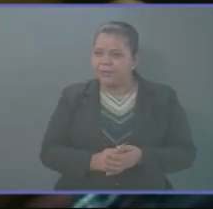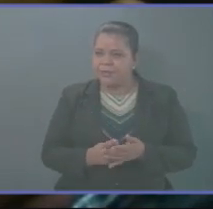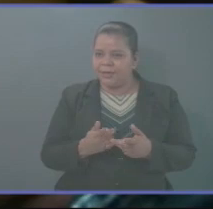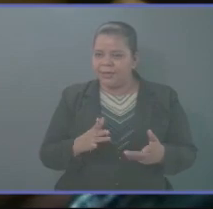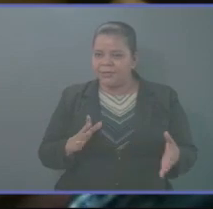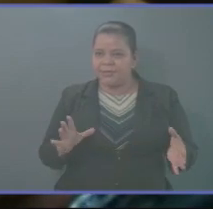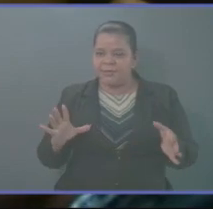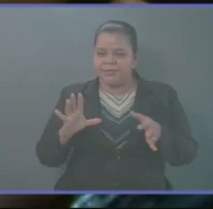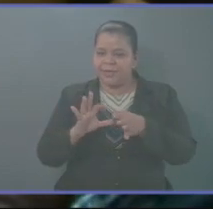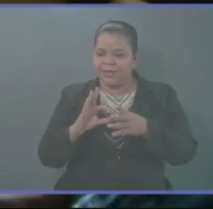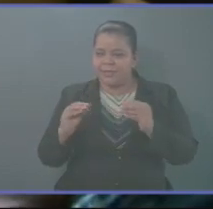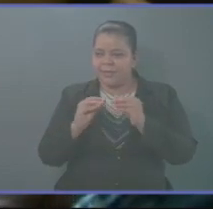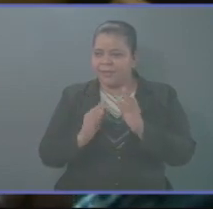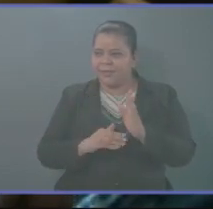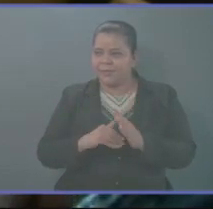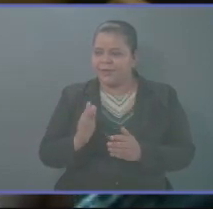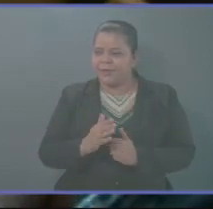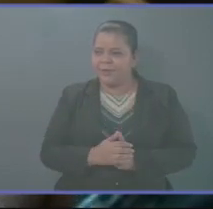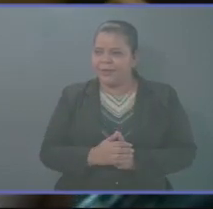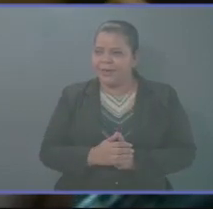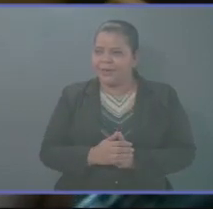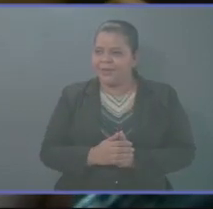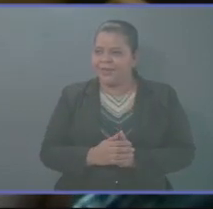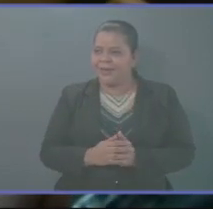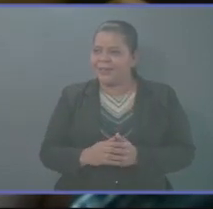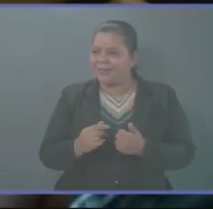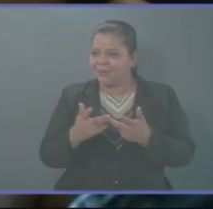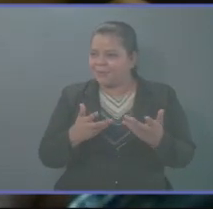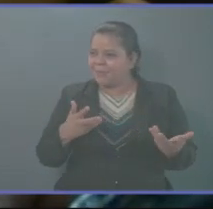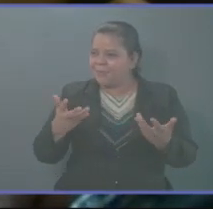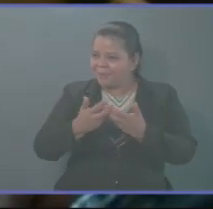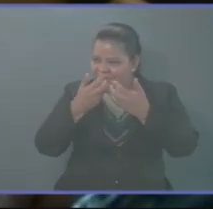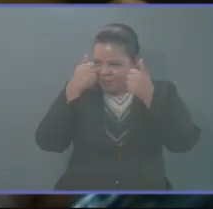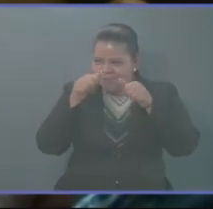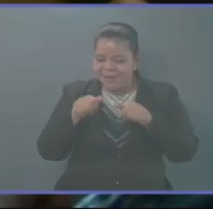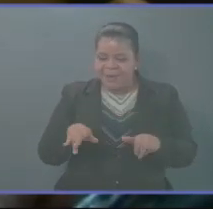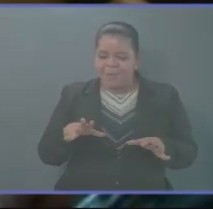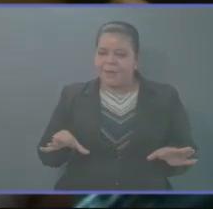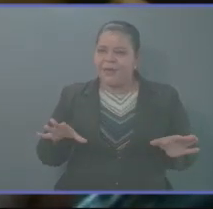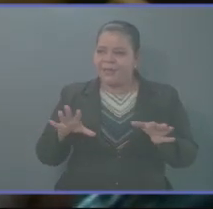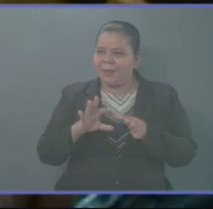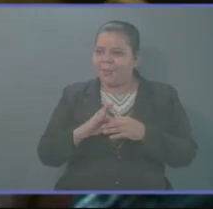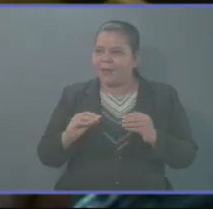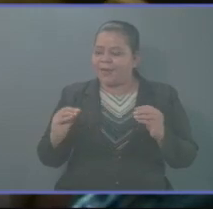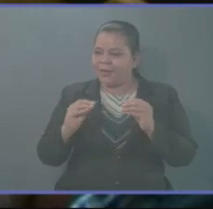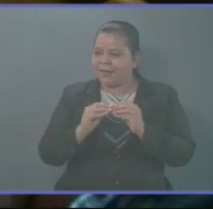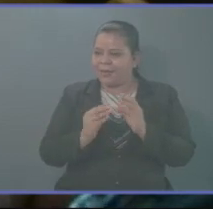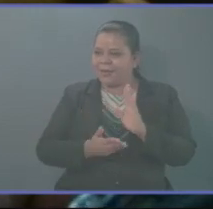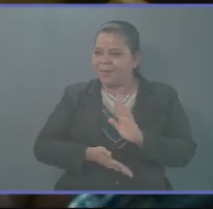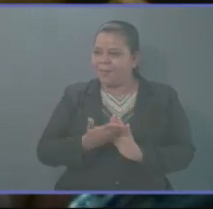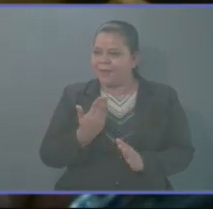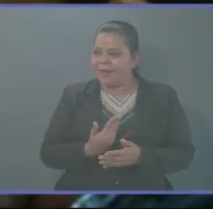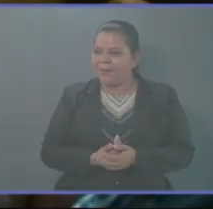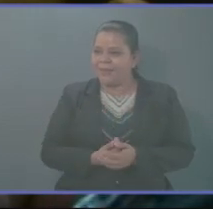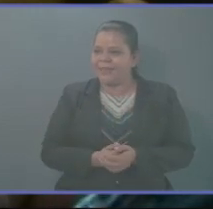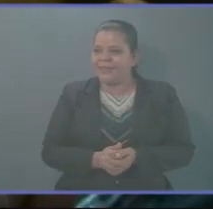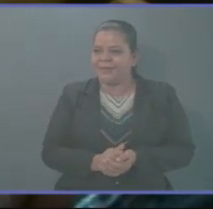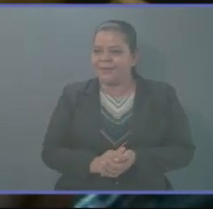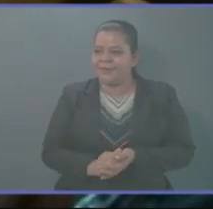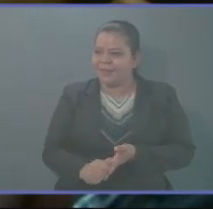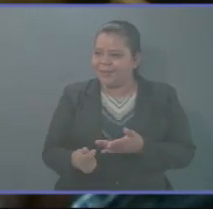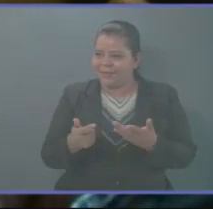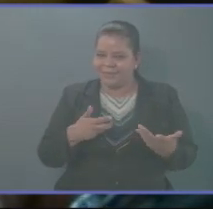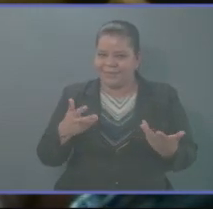los despidos, sino que también va contemplado el tema de la suspensión. Sabemos que el artículo